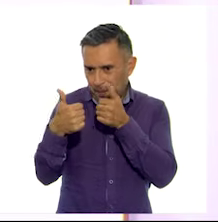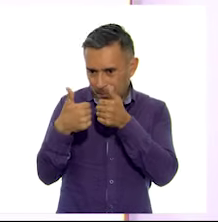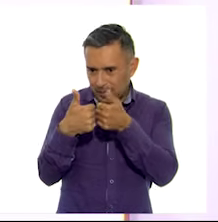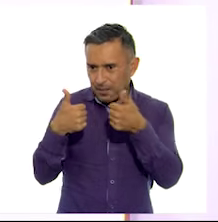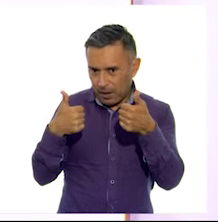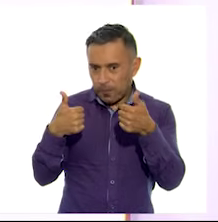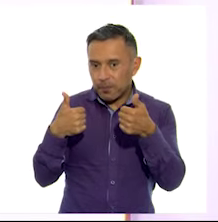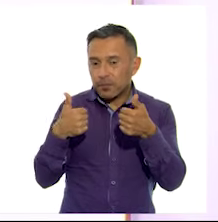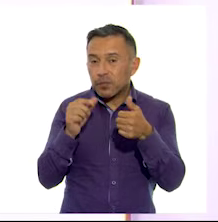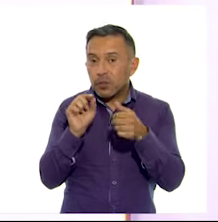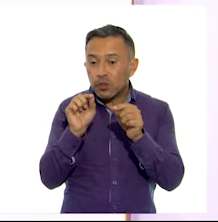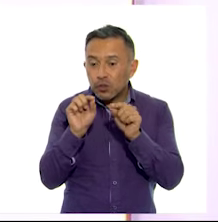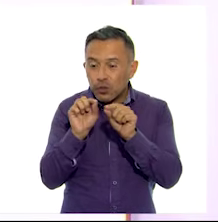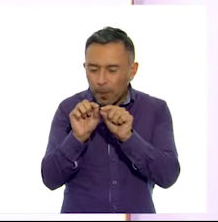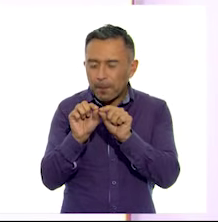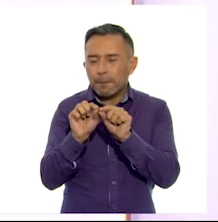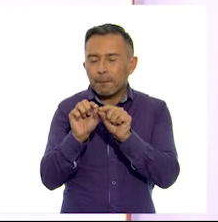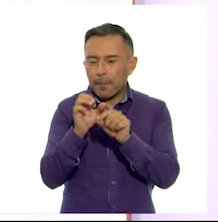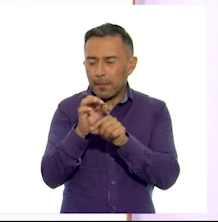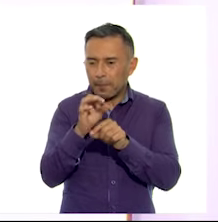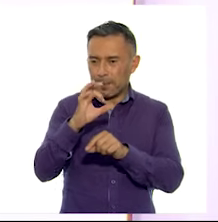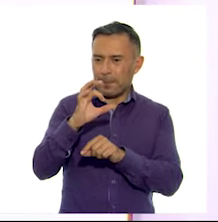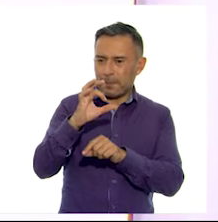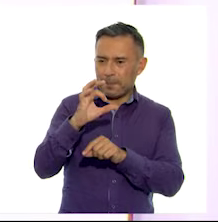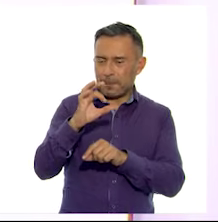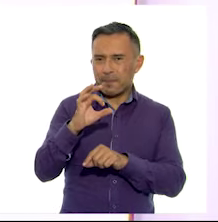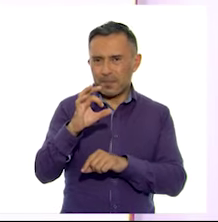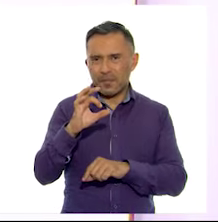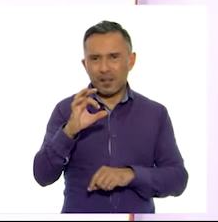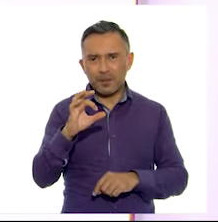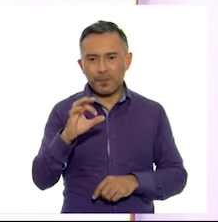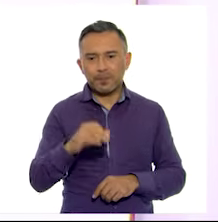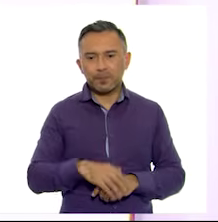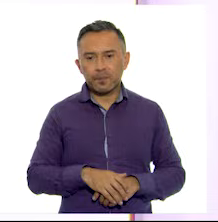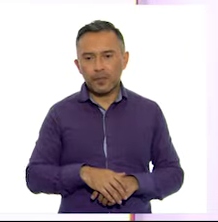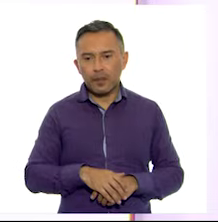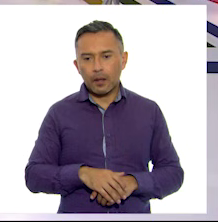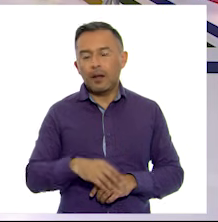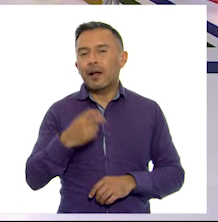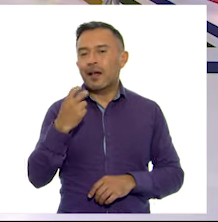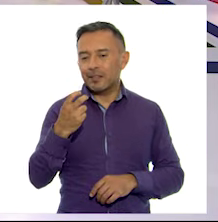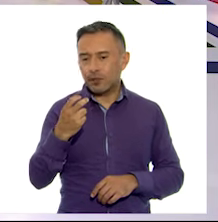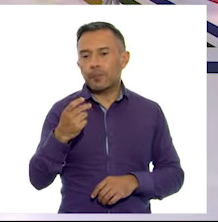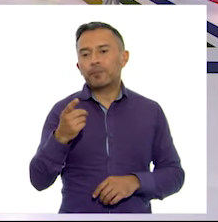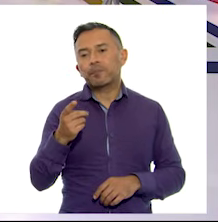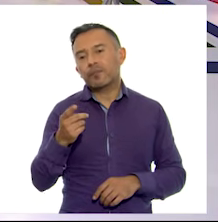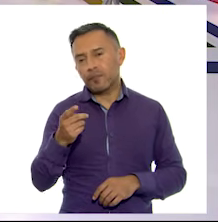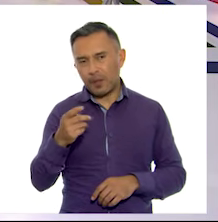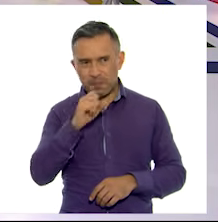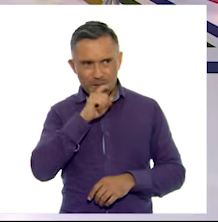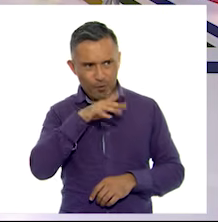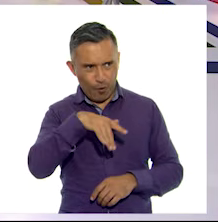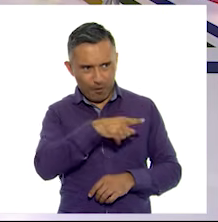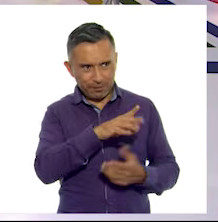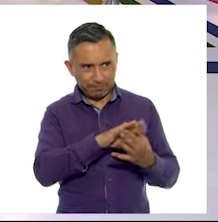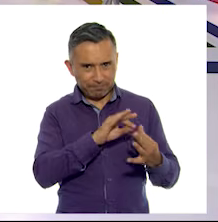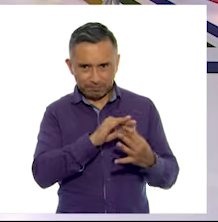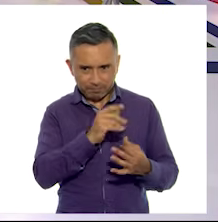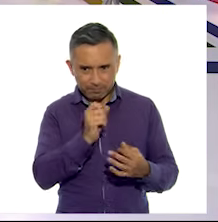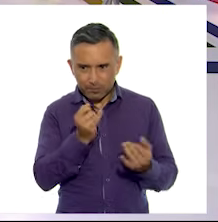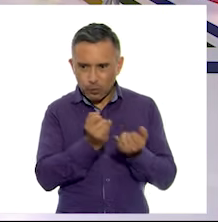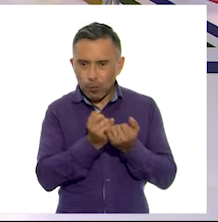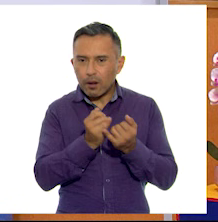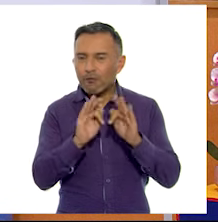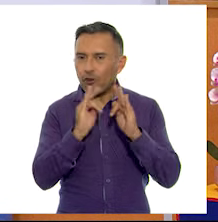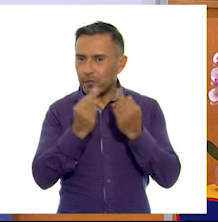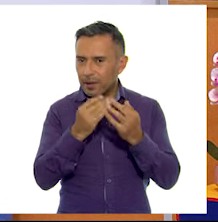mancha. Exactamente, se convierte en una mancha. Uh-huh. Y así, por ejemplo, podemos usar texturas, como ya lo dijiste tú aquí. Ah. Y